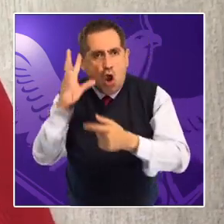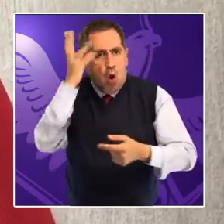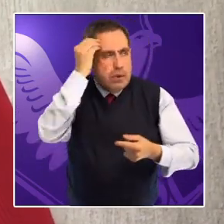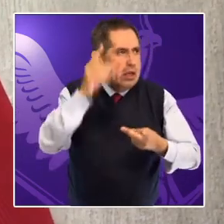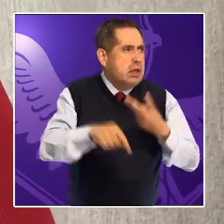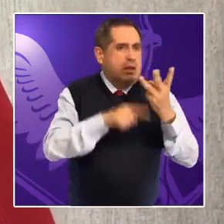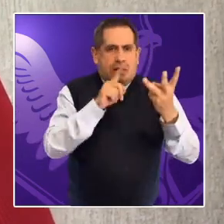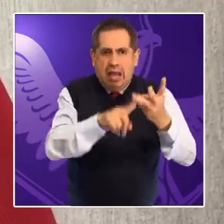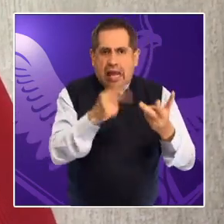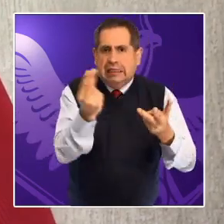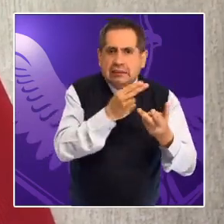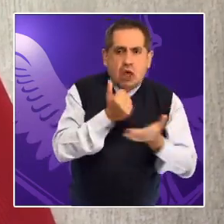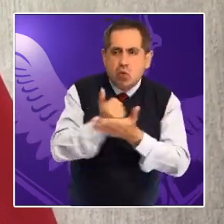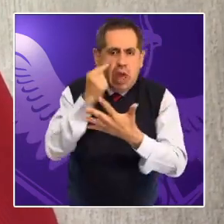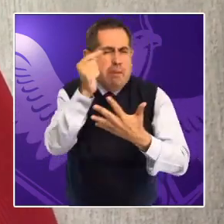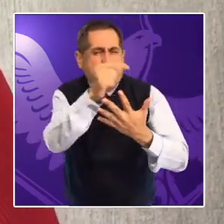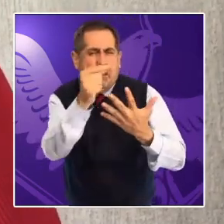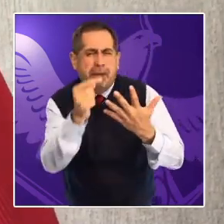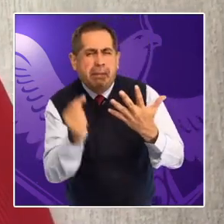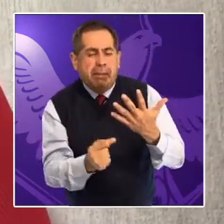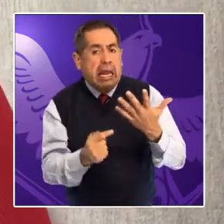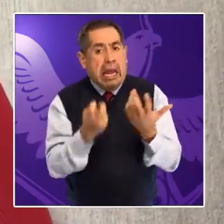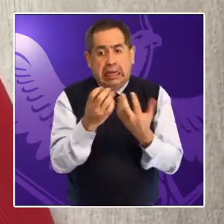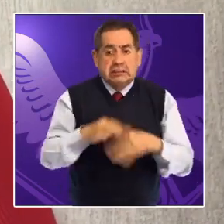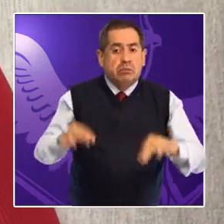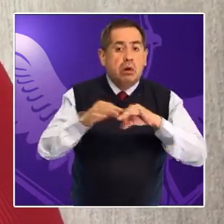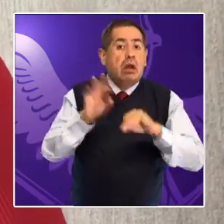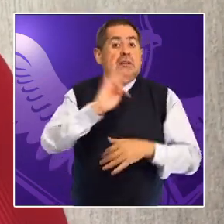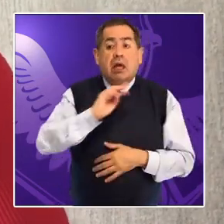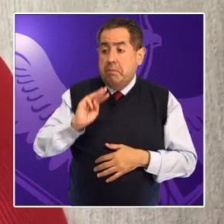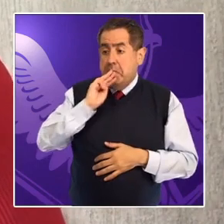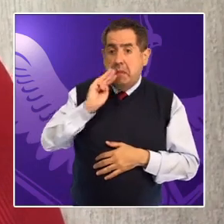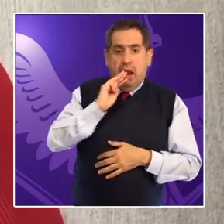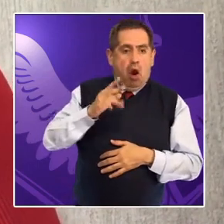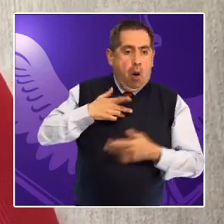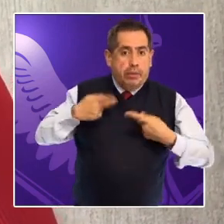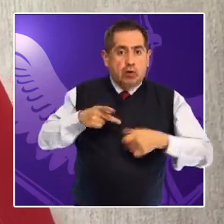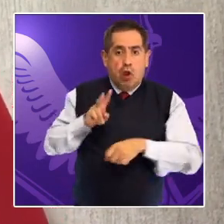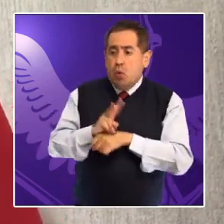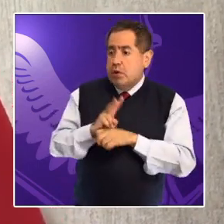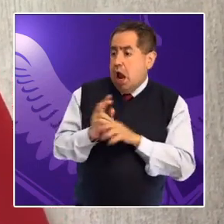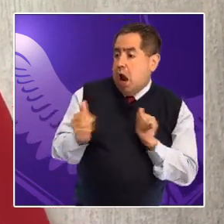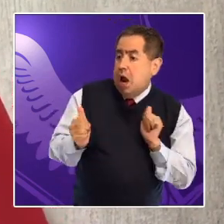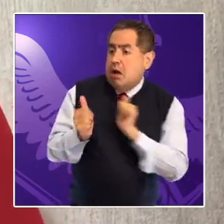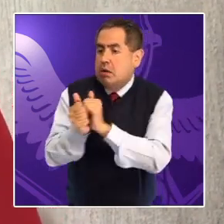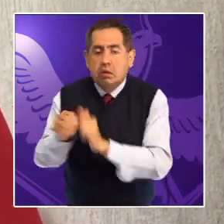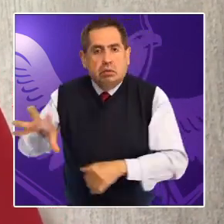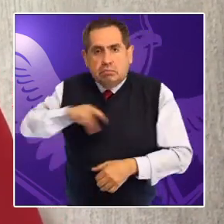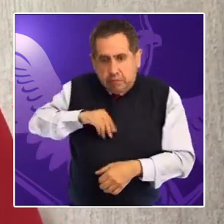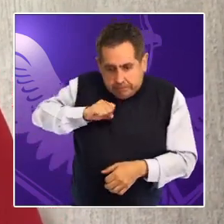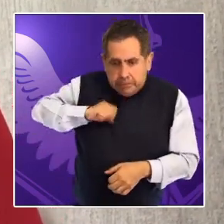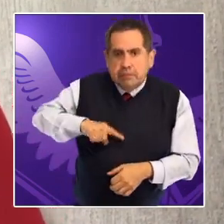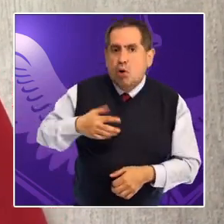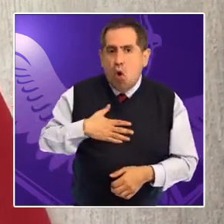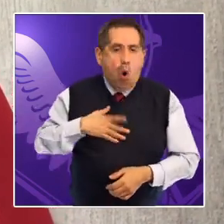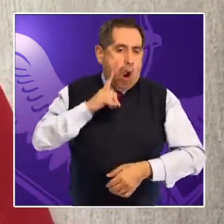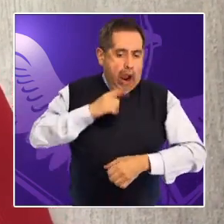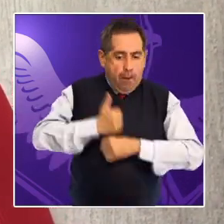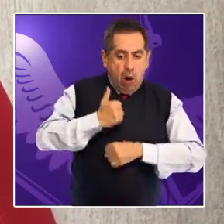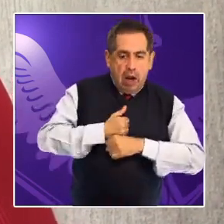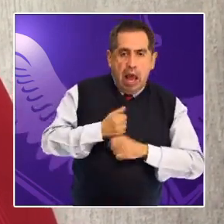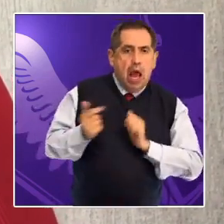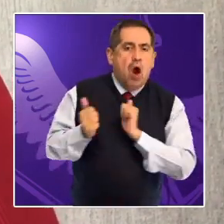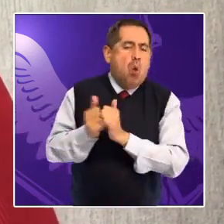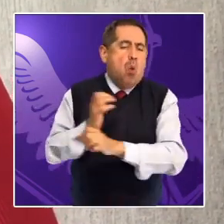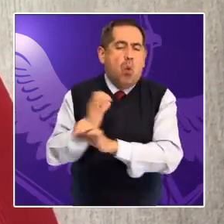porque también se pone en peligro, por ejemplo, a la madre o a la persona cuidadora o a la abuela que cuida a esa persona con discapacidad, pero que es